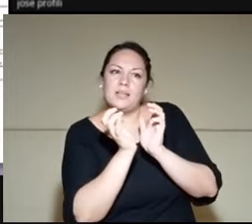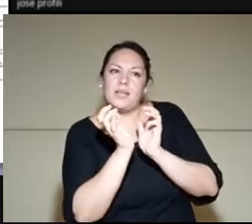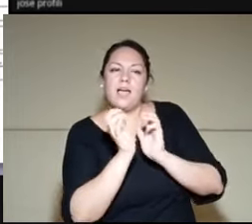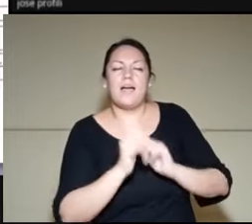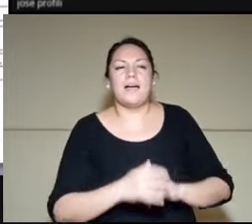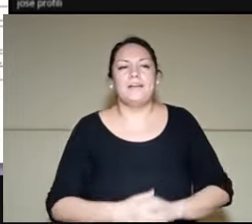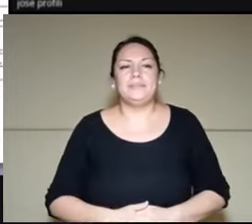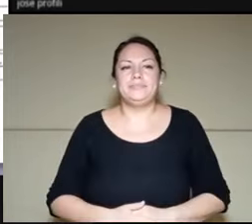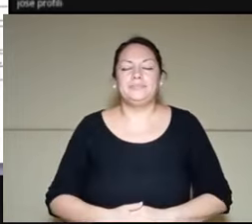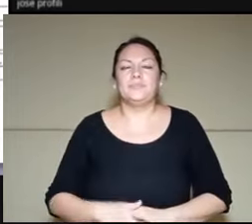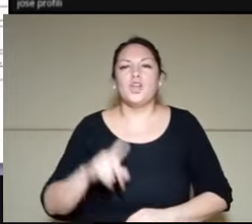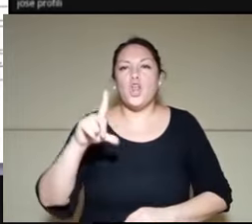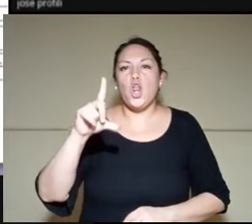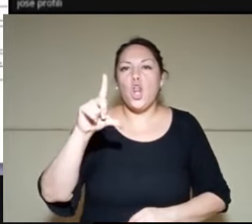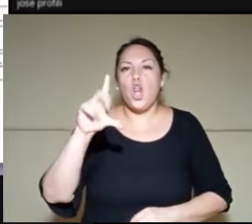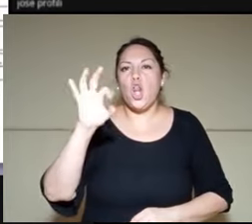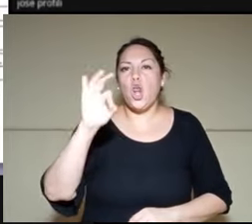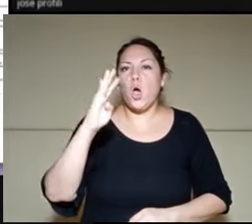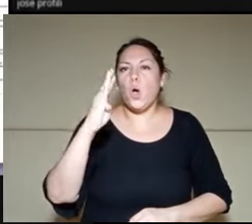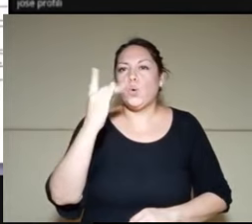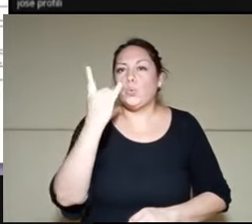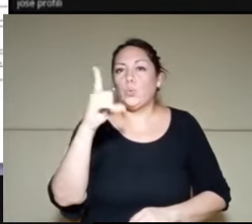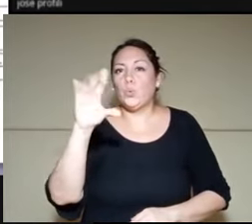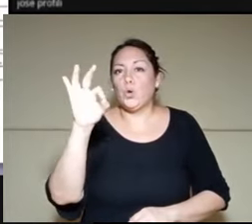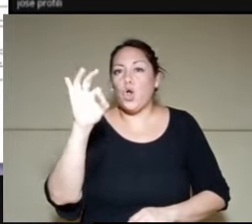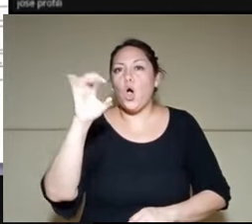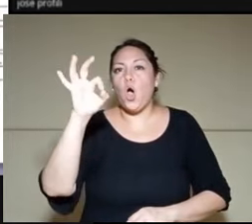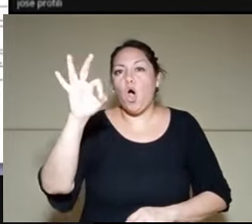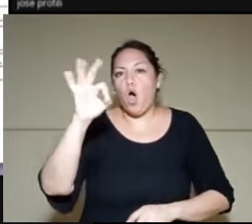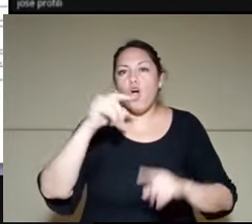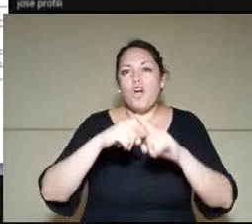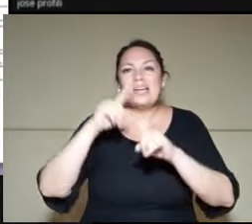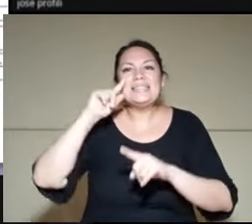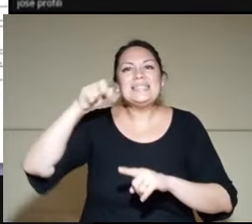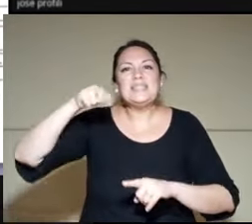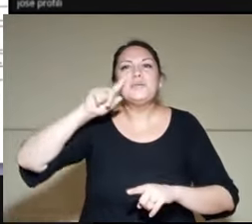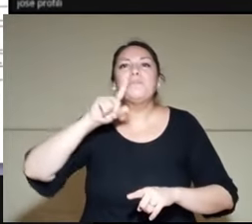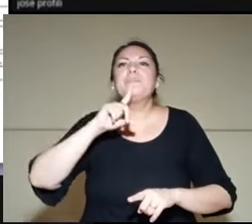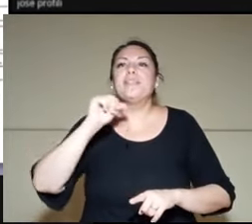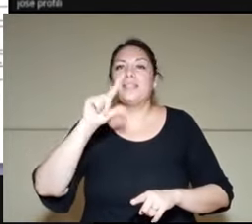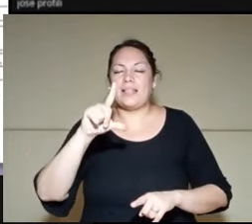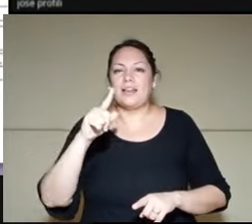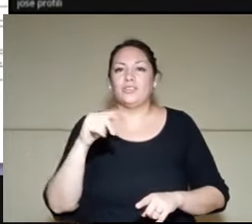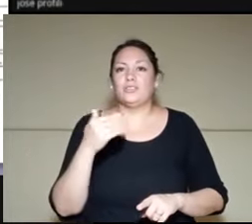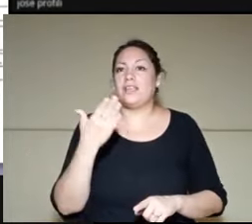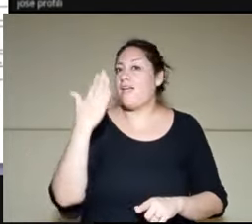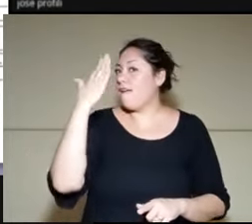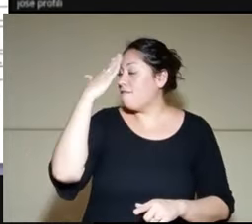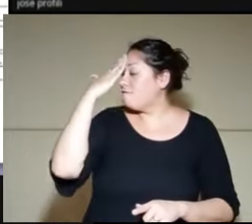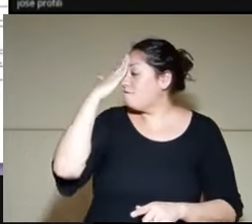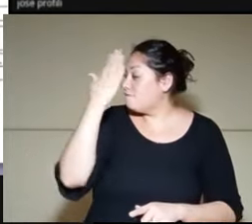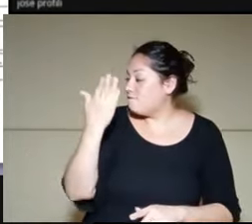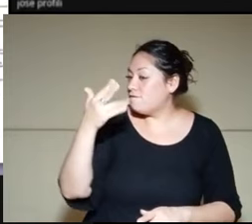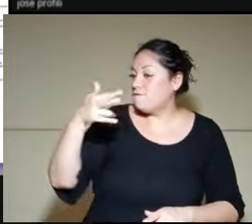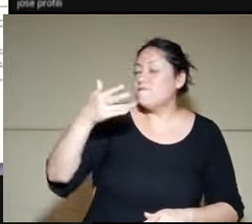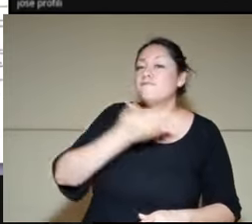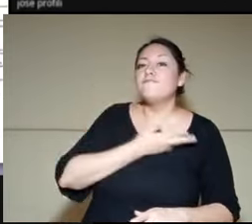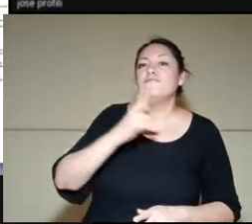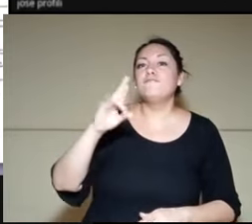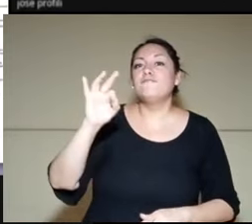lo tenemos bien en la parte posterior, que es el lóbulo occipital. Entonces tenemos un lóbulo frontal